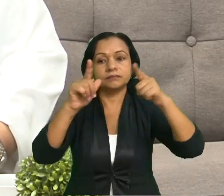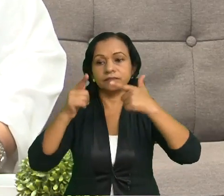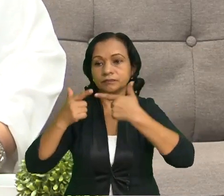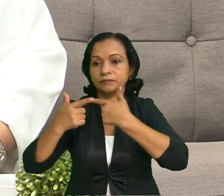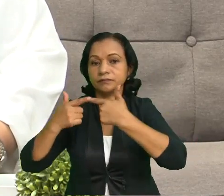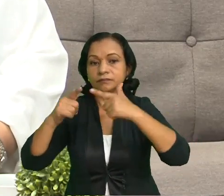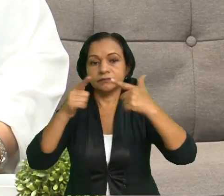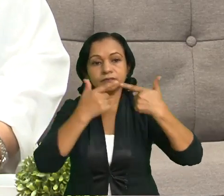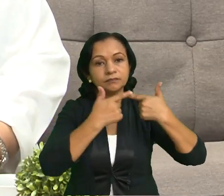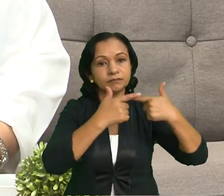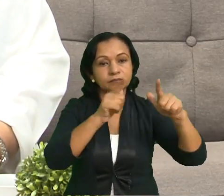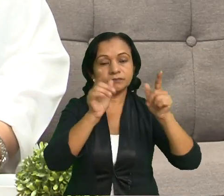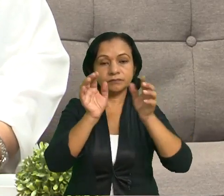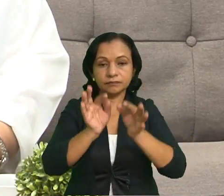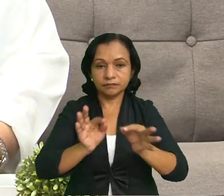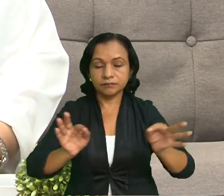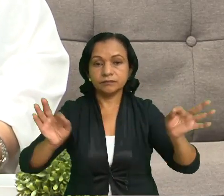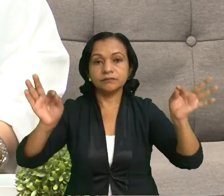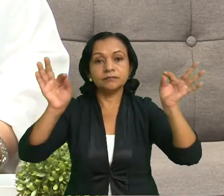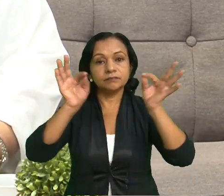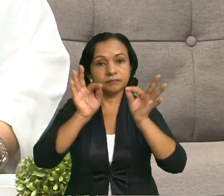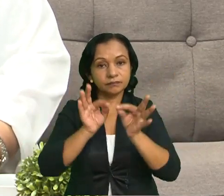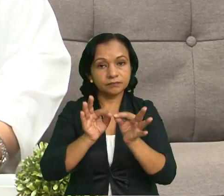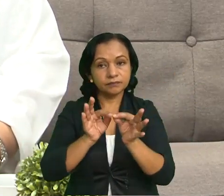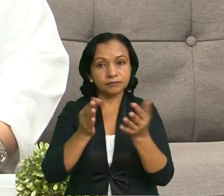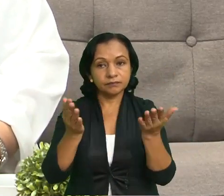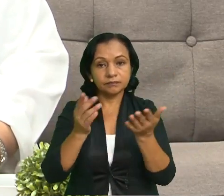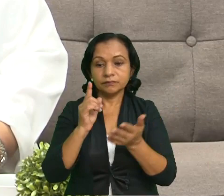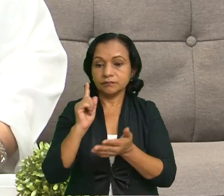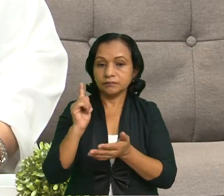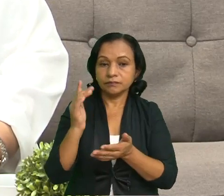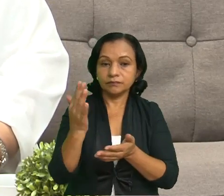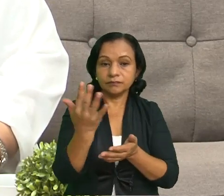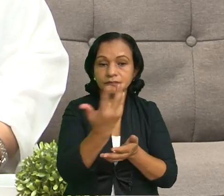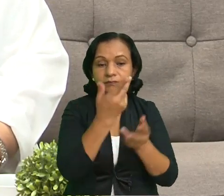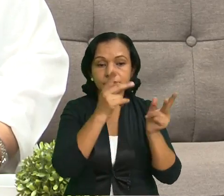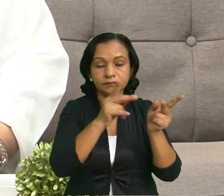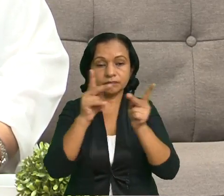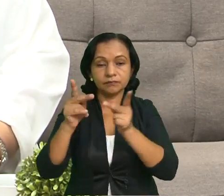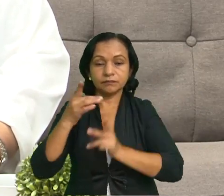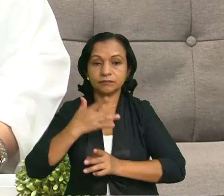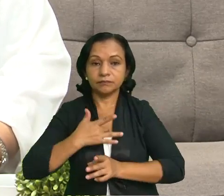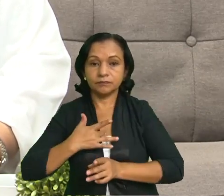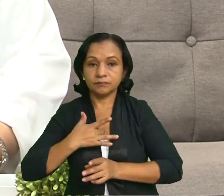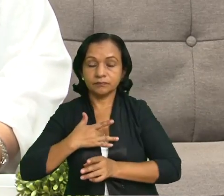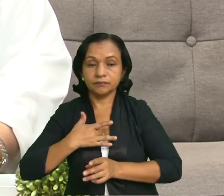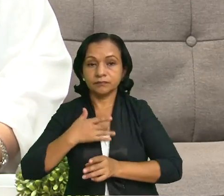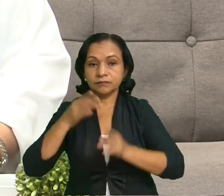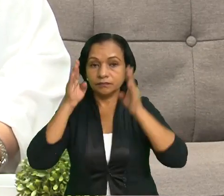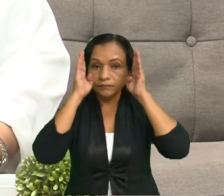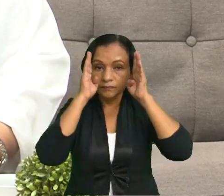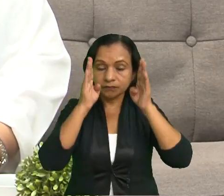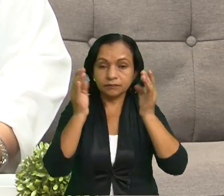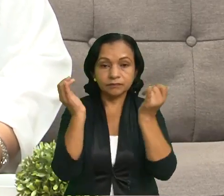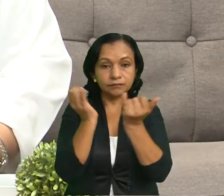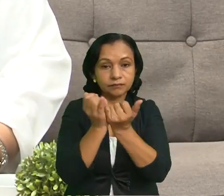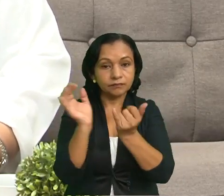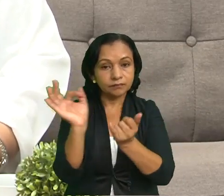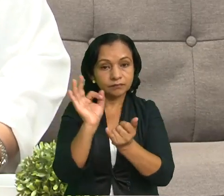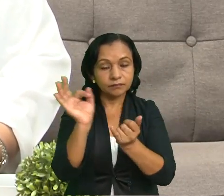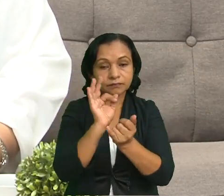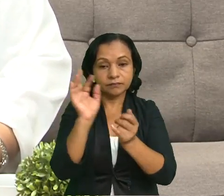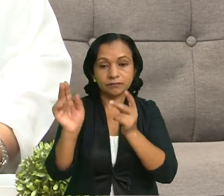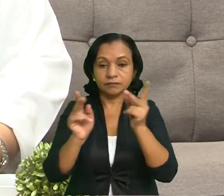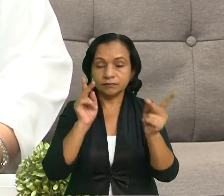un elemento muy importante porque la mayoría de nuestra población necesita ser atendido de esa manera de una manera